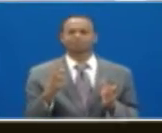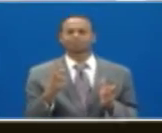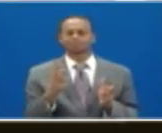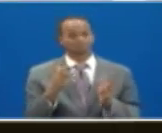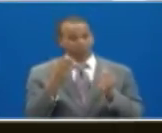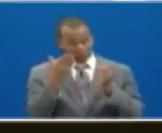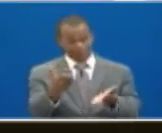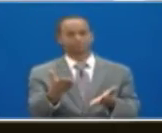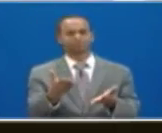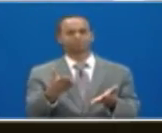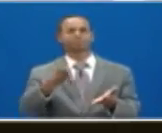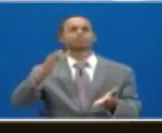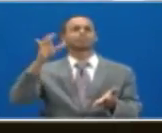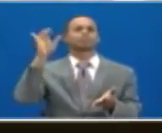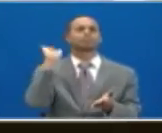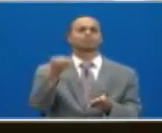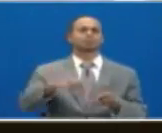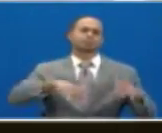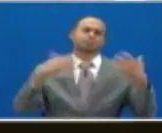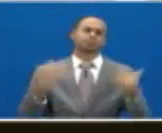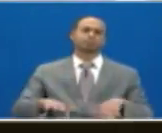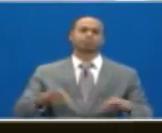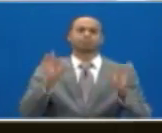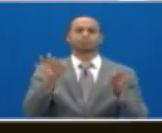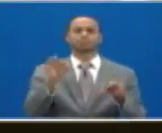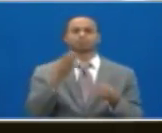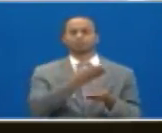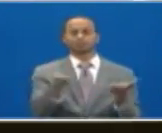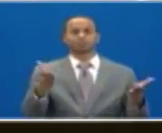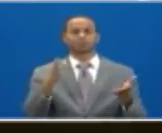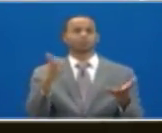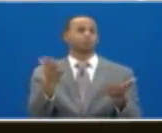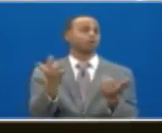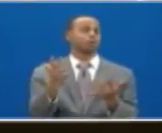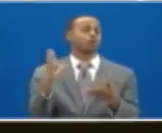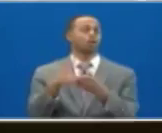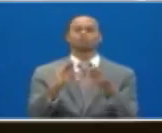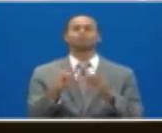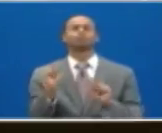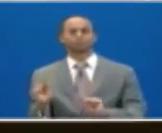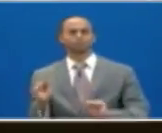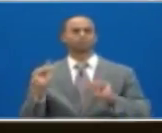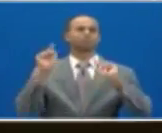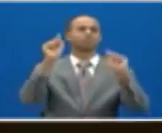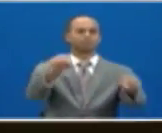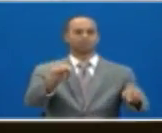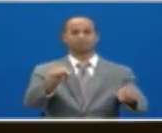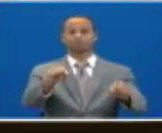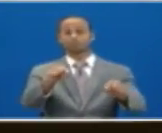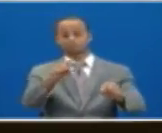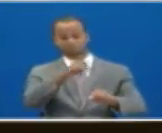Y eso es algo grande, porque usted no espera que le cuenten. Usted va